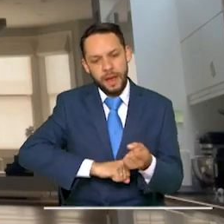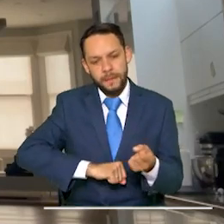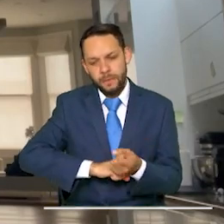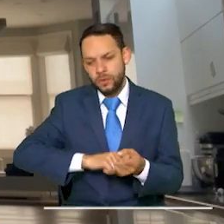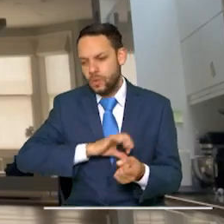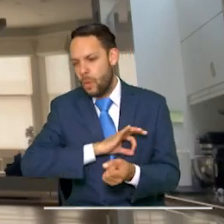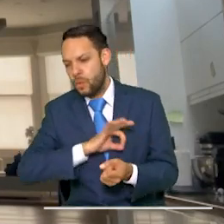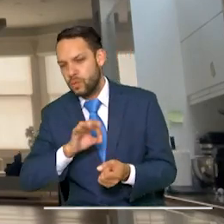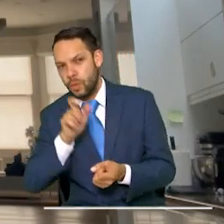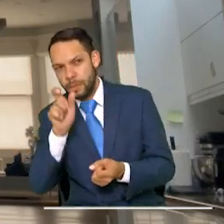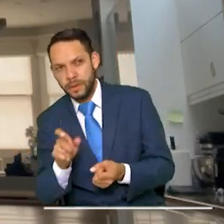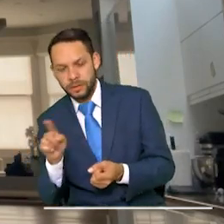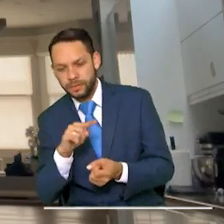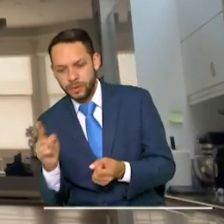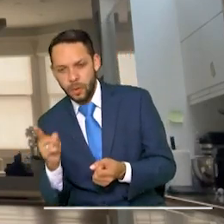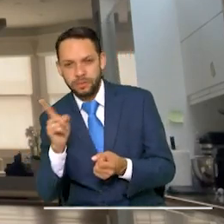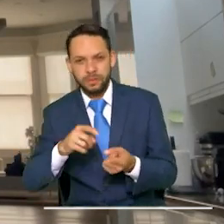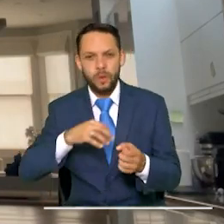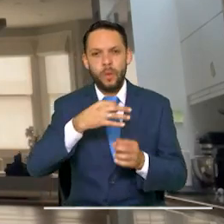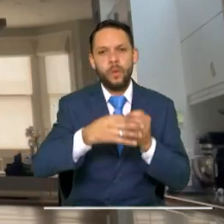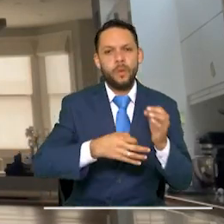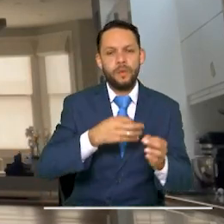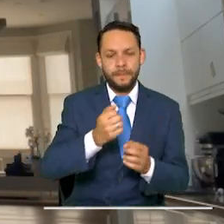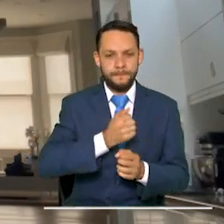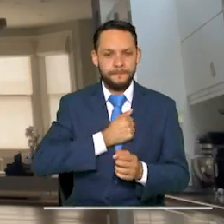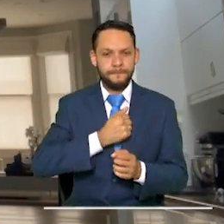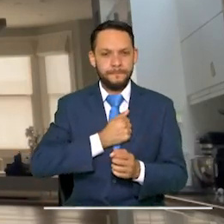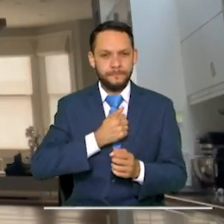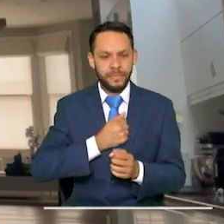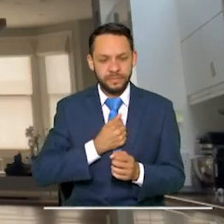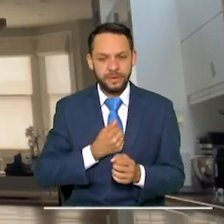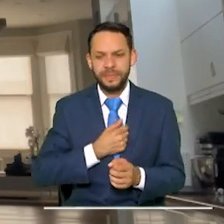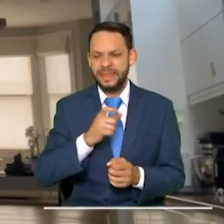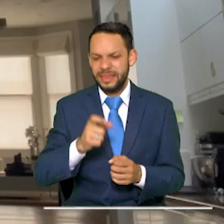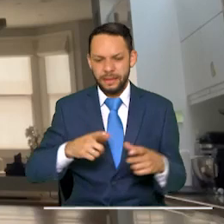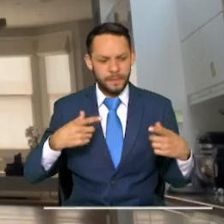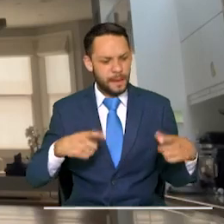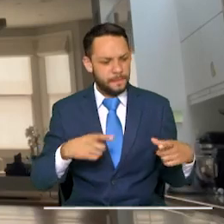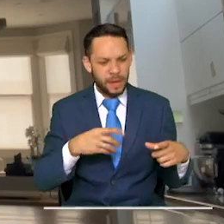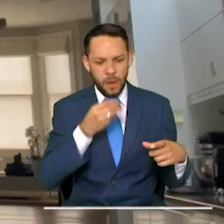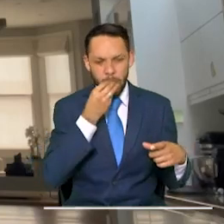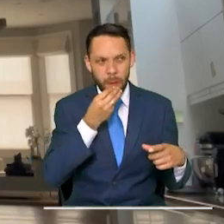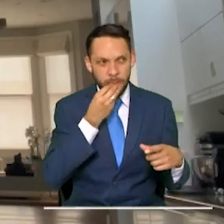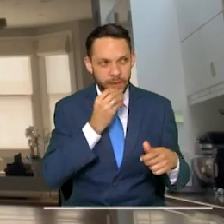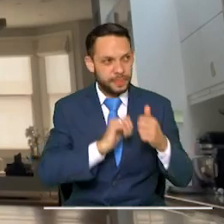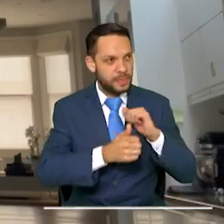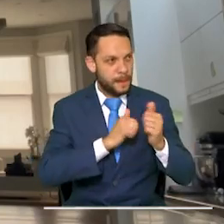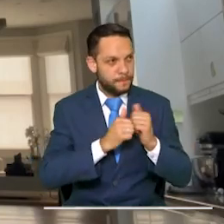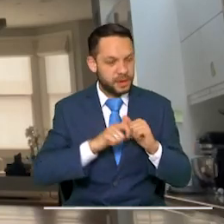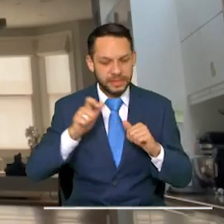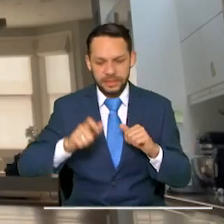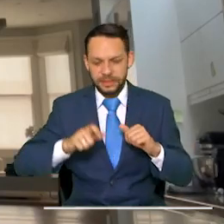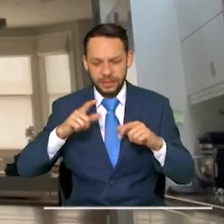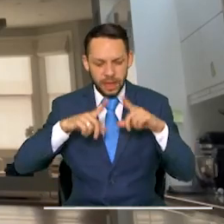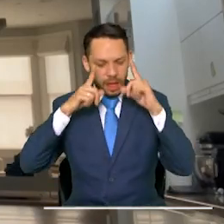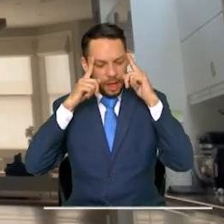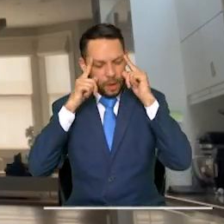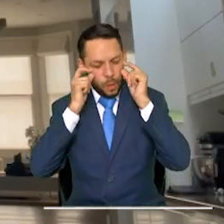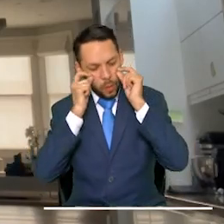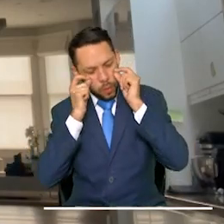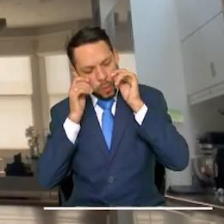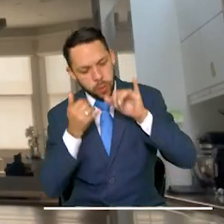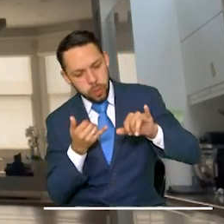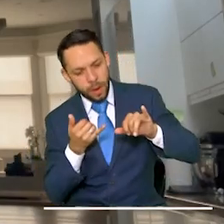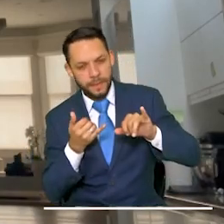puede venir a cuidarla por nosotros. Que la alimentación, que el deporte, que el buen dormir son